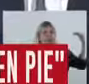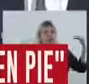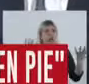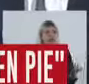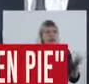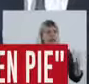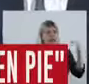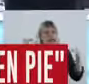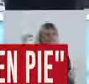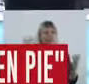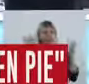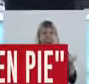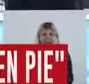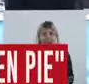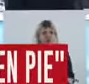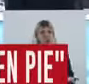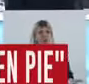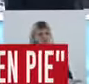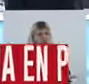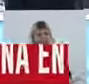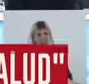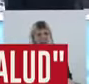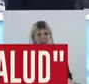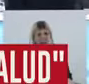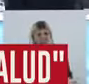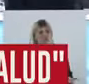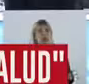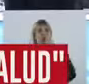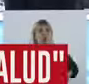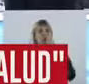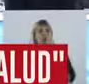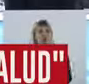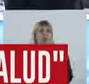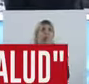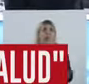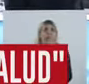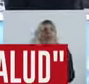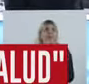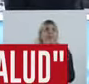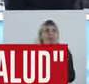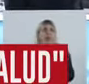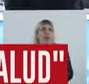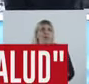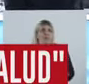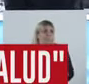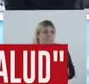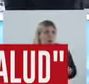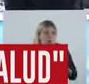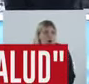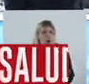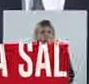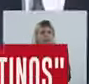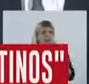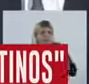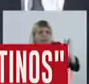que ese contraste me genera, entonces no soy un buen ser humano. Carezco de ética, carezco de moral, carezco de todos los principios más